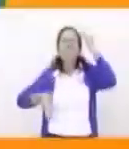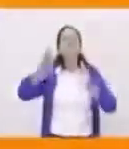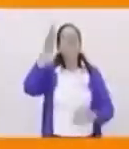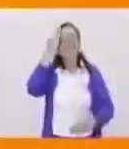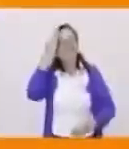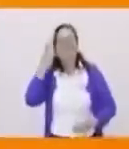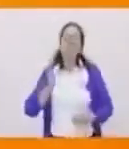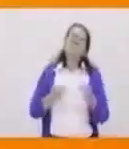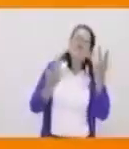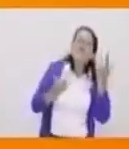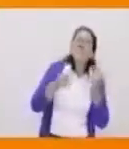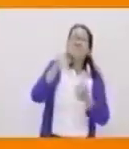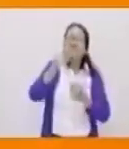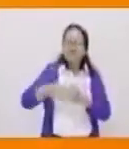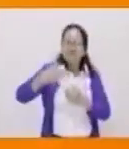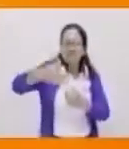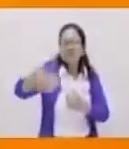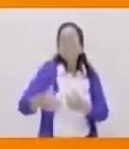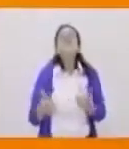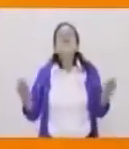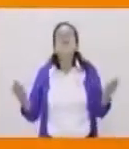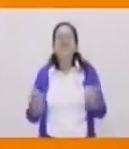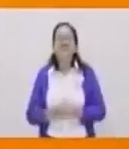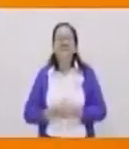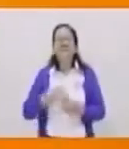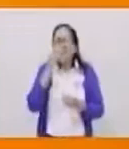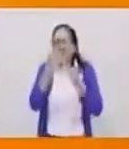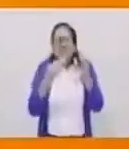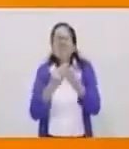en El Mundo de Luca.